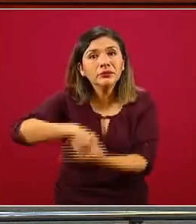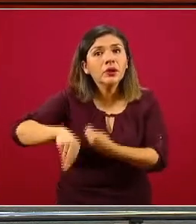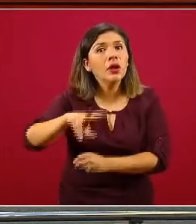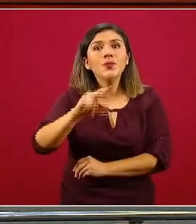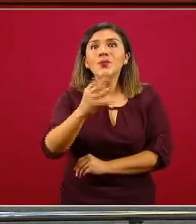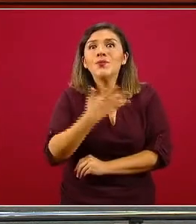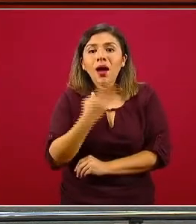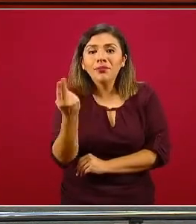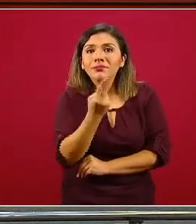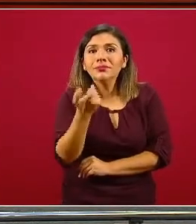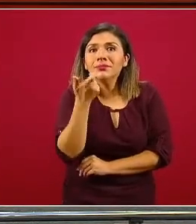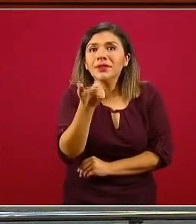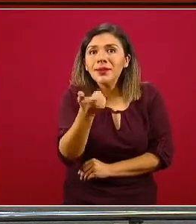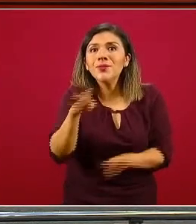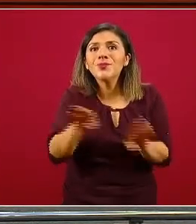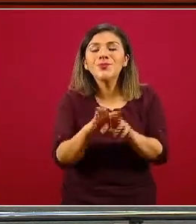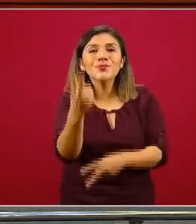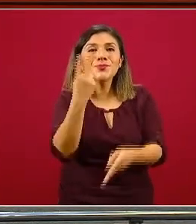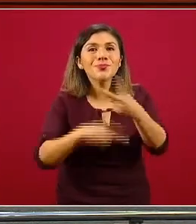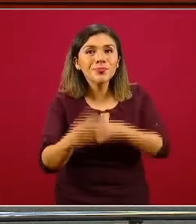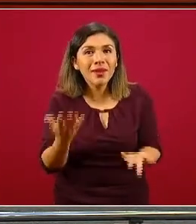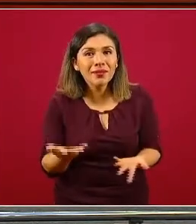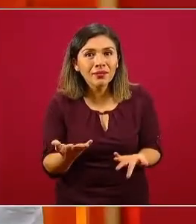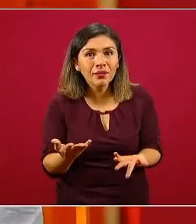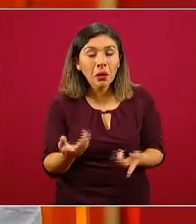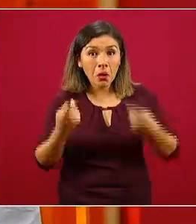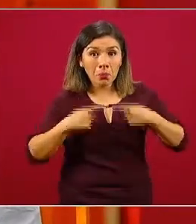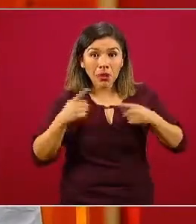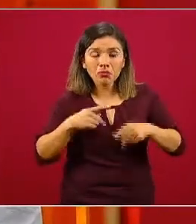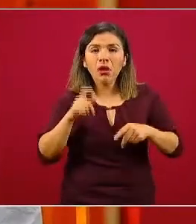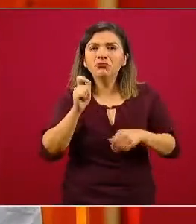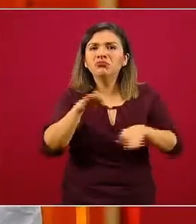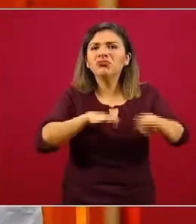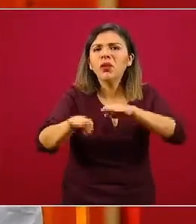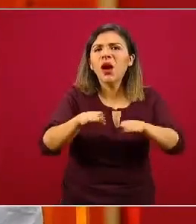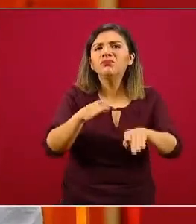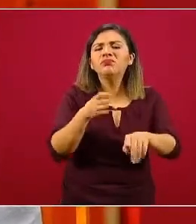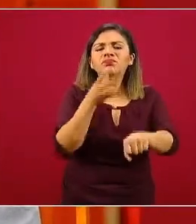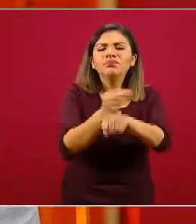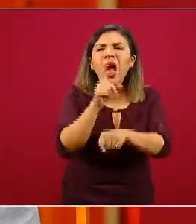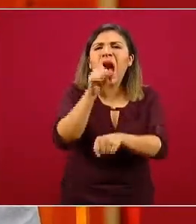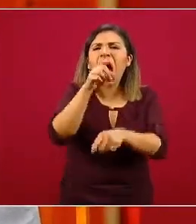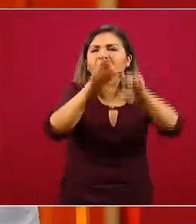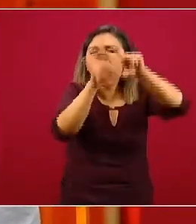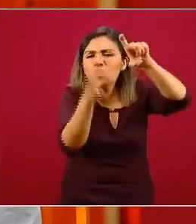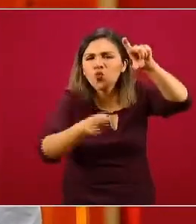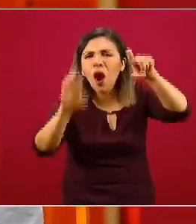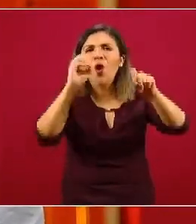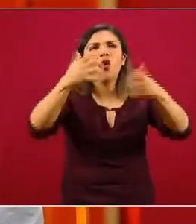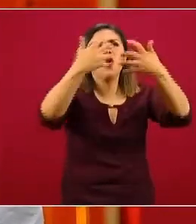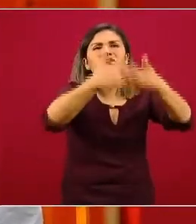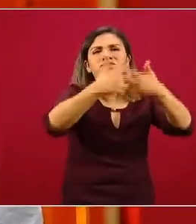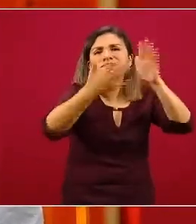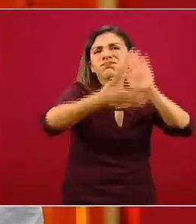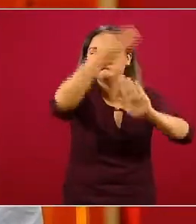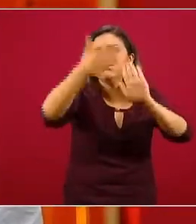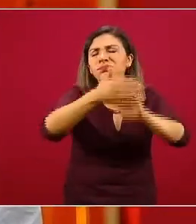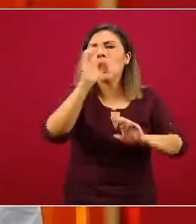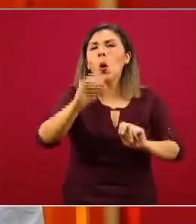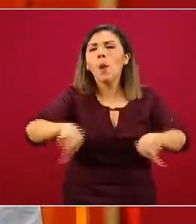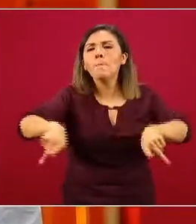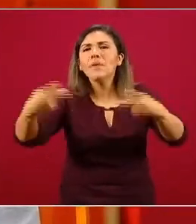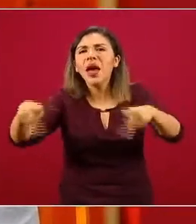tiene que conseguir su sustento. Una persona que se dedica a la plomería, una persona que se dedica a la construcción, una persona que